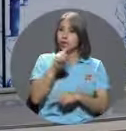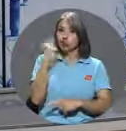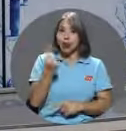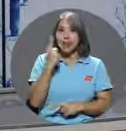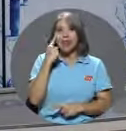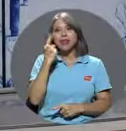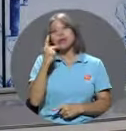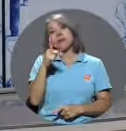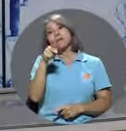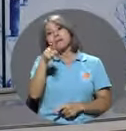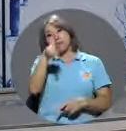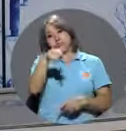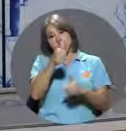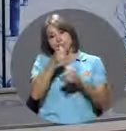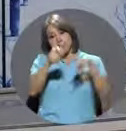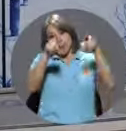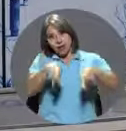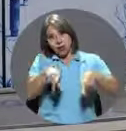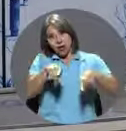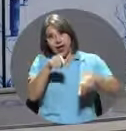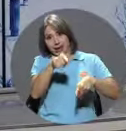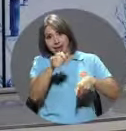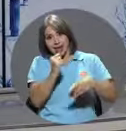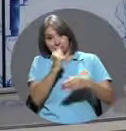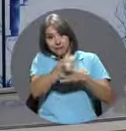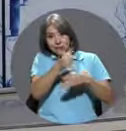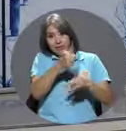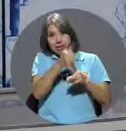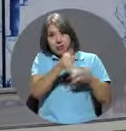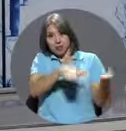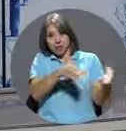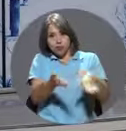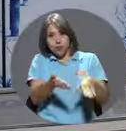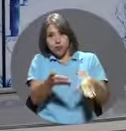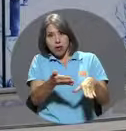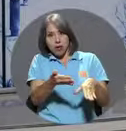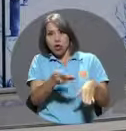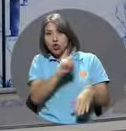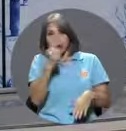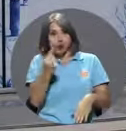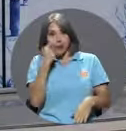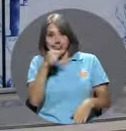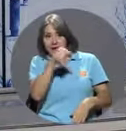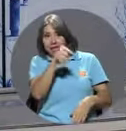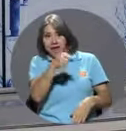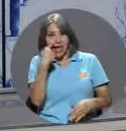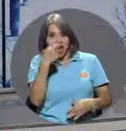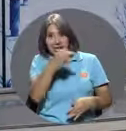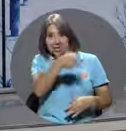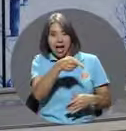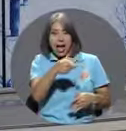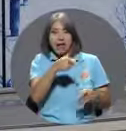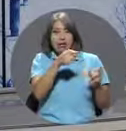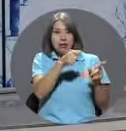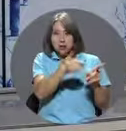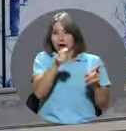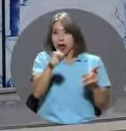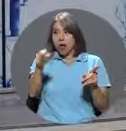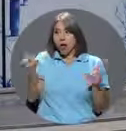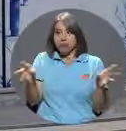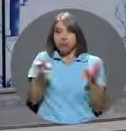cometió el suicidio, en ese número, ¿verdad?, de esa cantidad, sino también qué es lo que está sucediendo alrededor en la comunidad